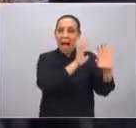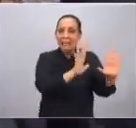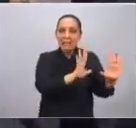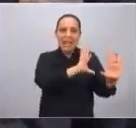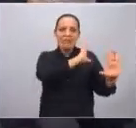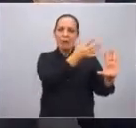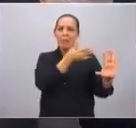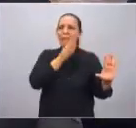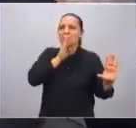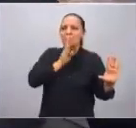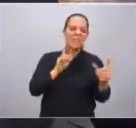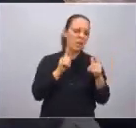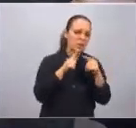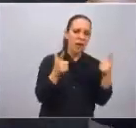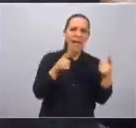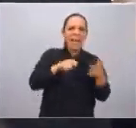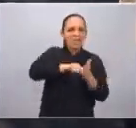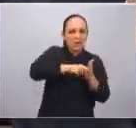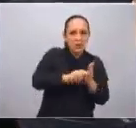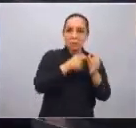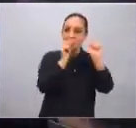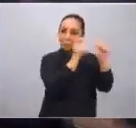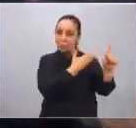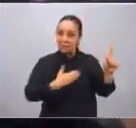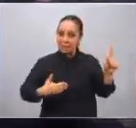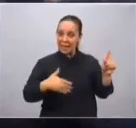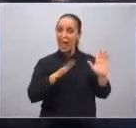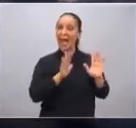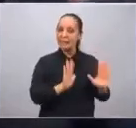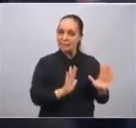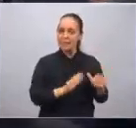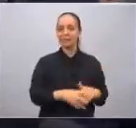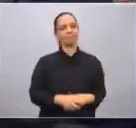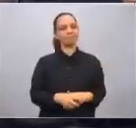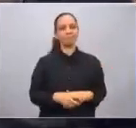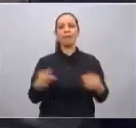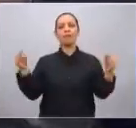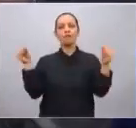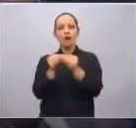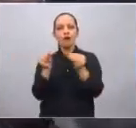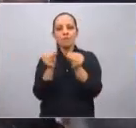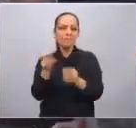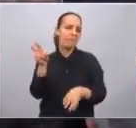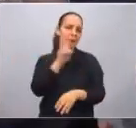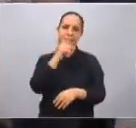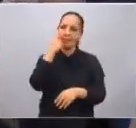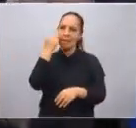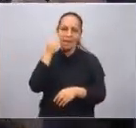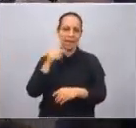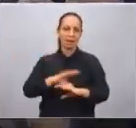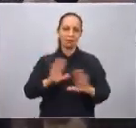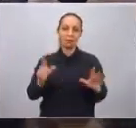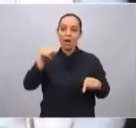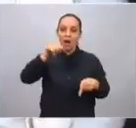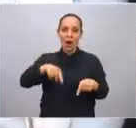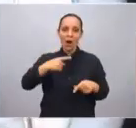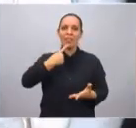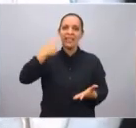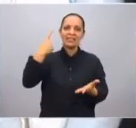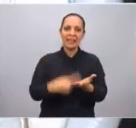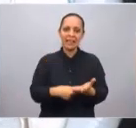la extorsión de un presidente. Compañeros, compañeras, se ha resuelto en esta